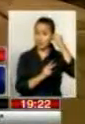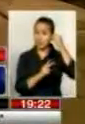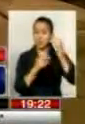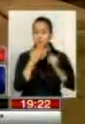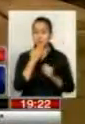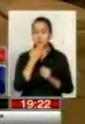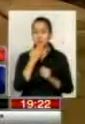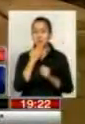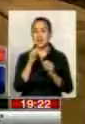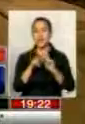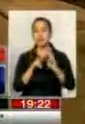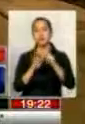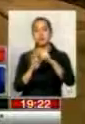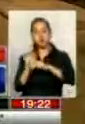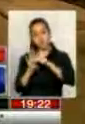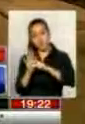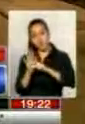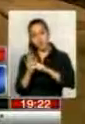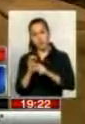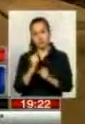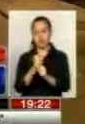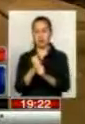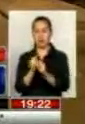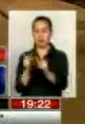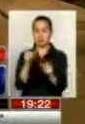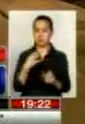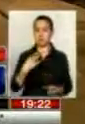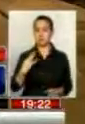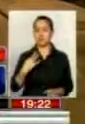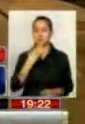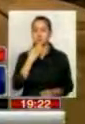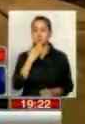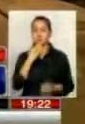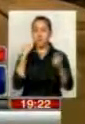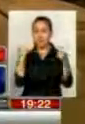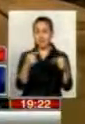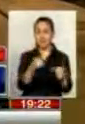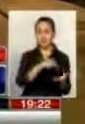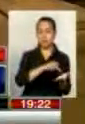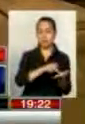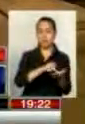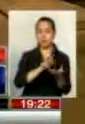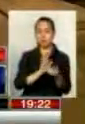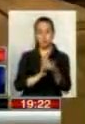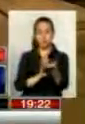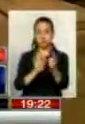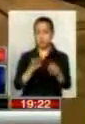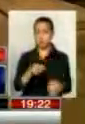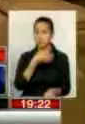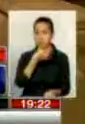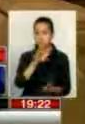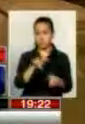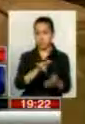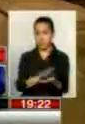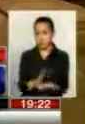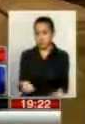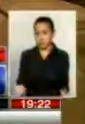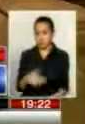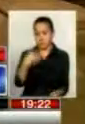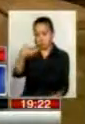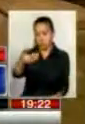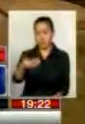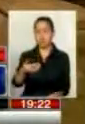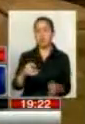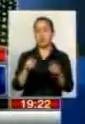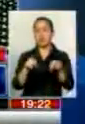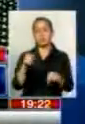puedan salir de un proyecto tanto trabajado para la ciudadanía como también el debate parlamentario será anunciado a su debido tiempo. Y desde ese punto de